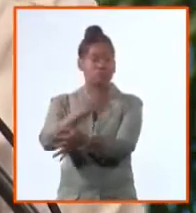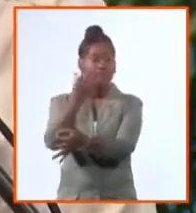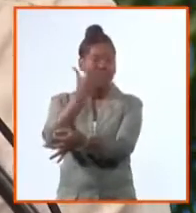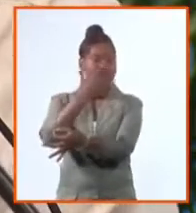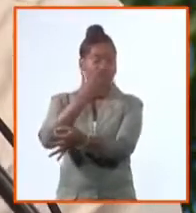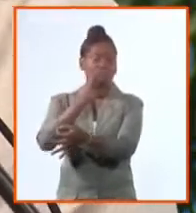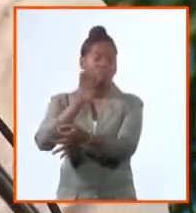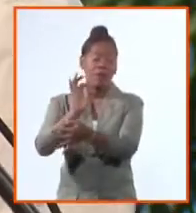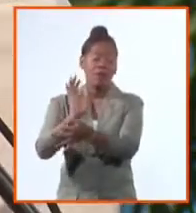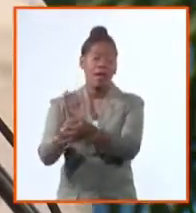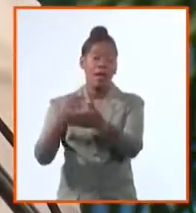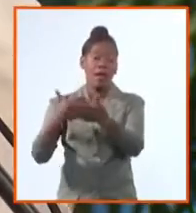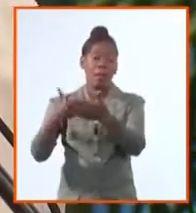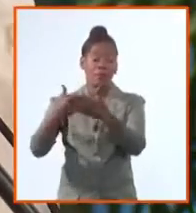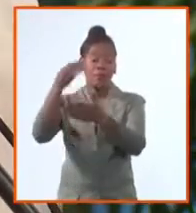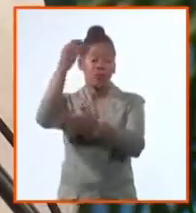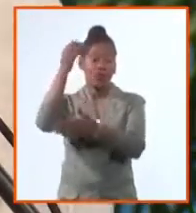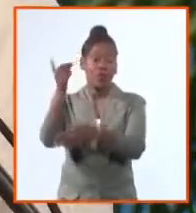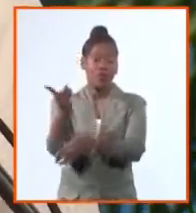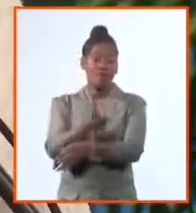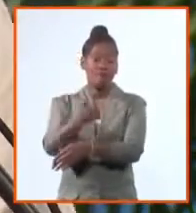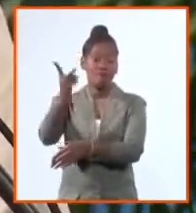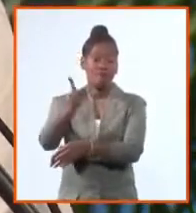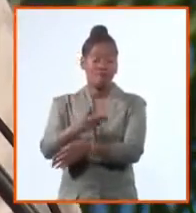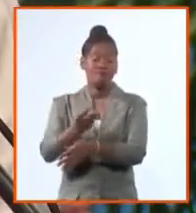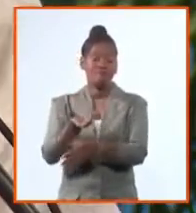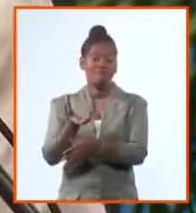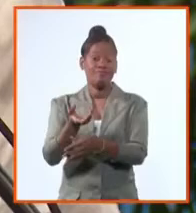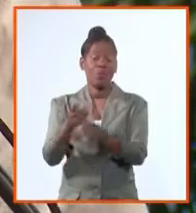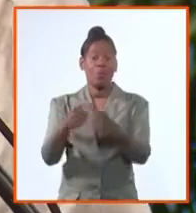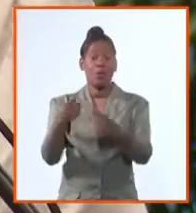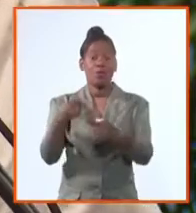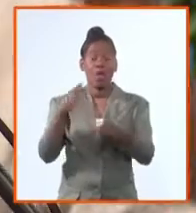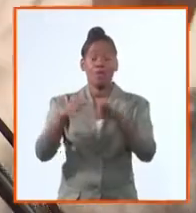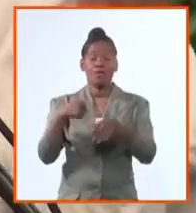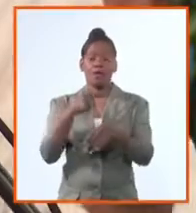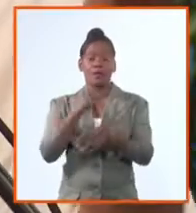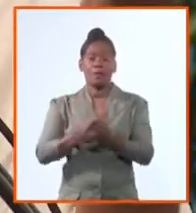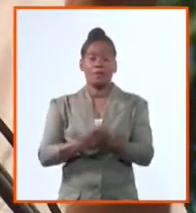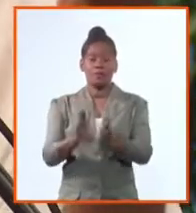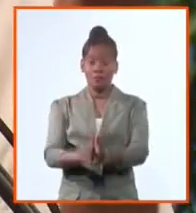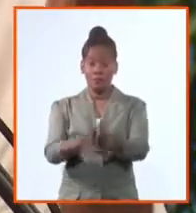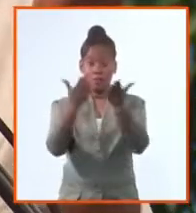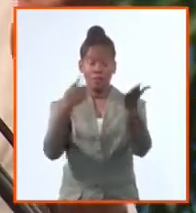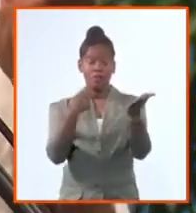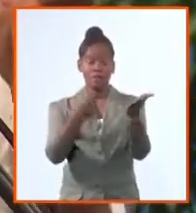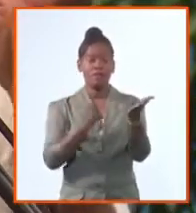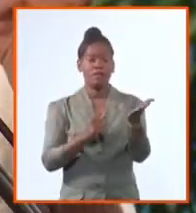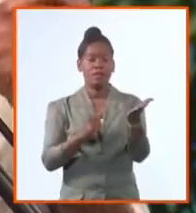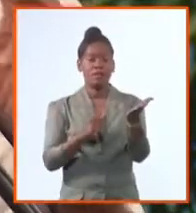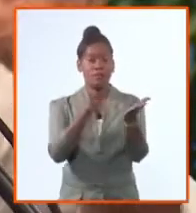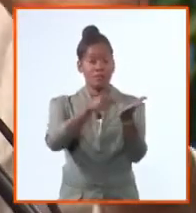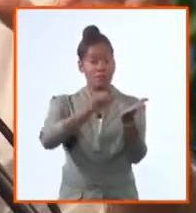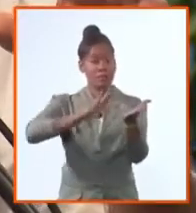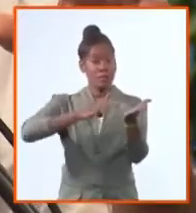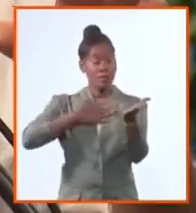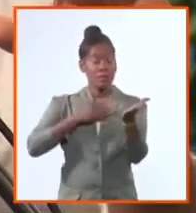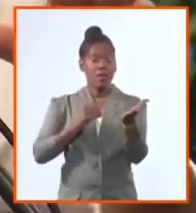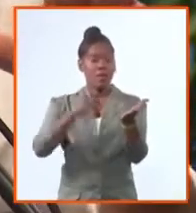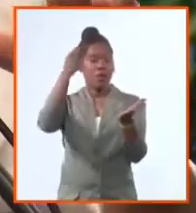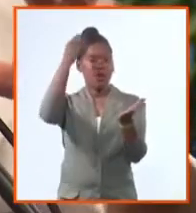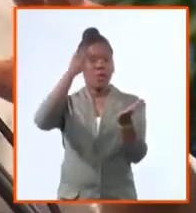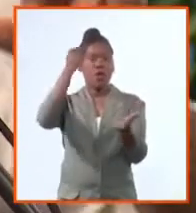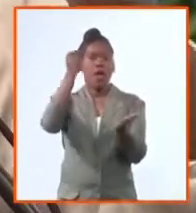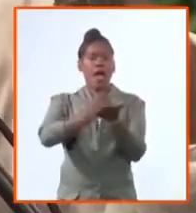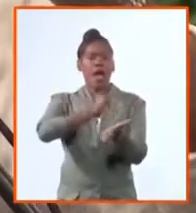uno lee que el Ministerio de Economía, ¿no?, aprobó 65 pymes, de las 65 pymes hay 3 estatales, ¿no?